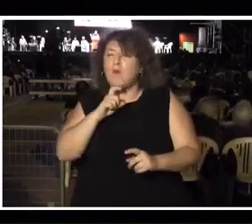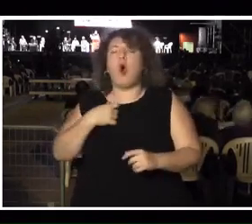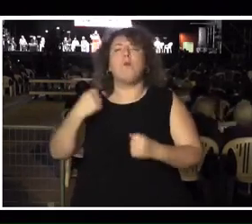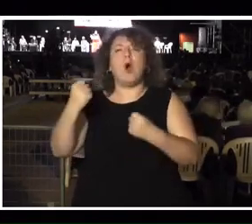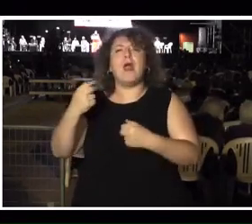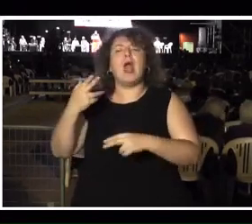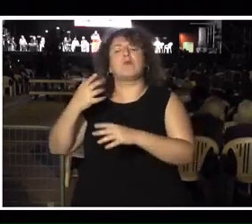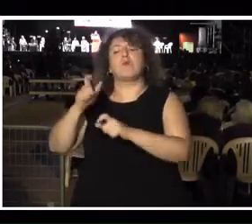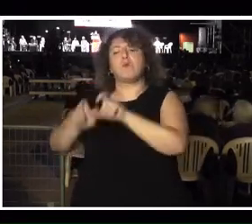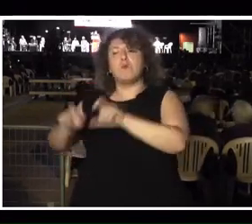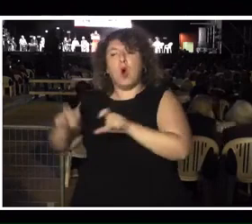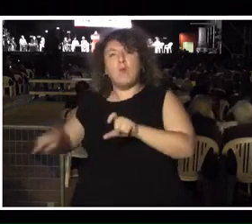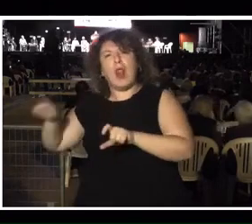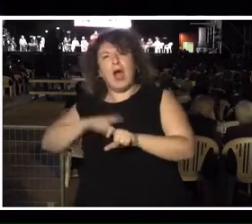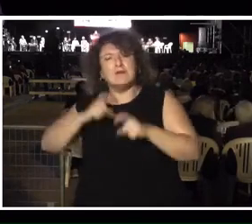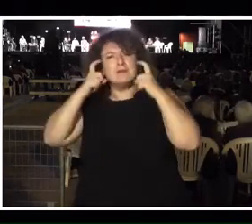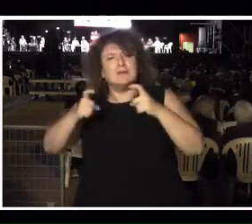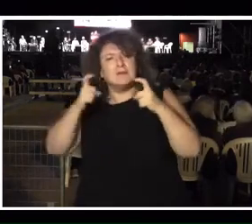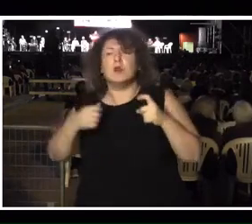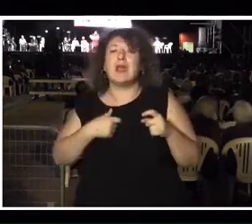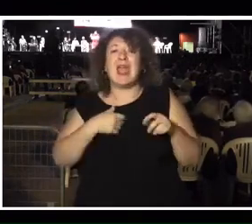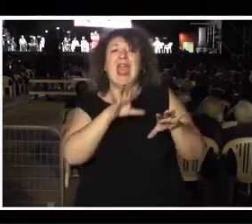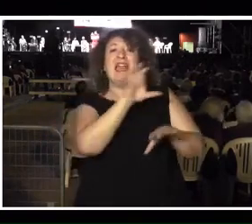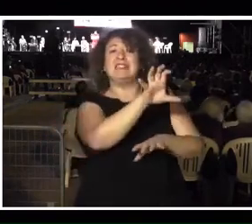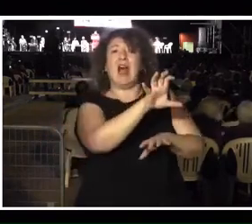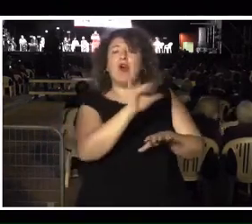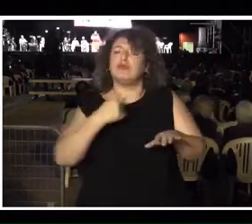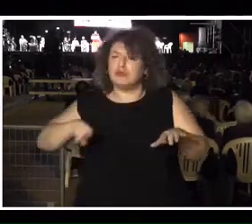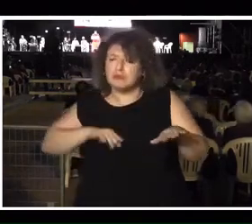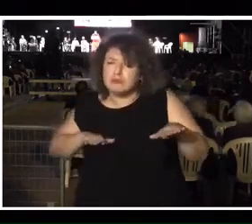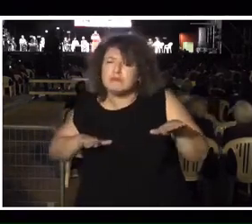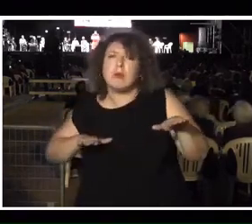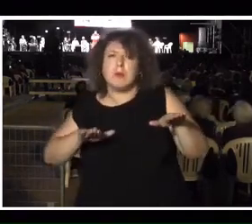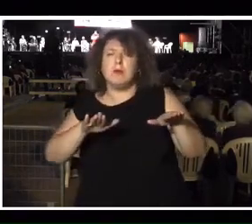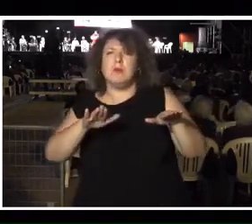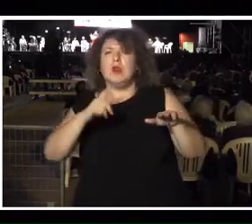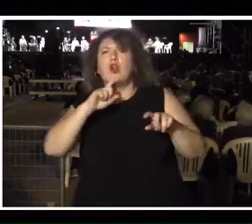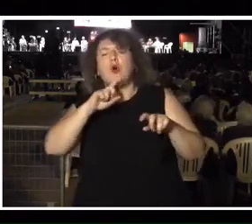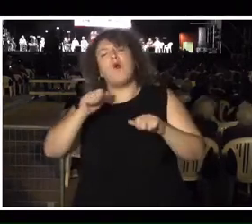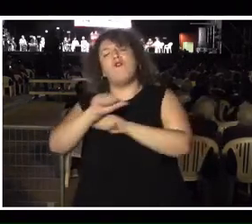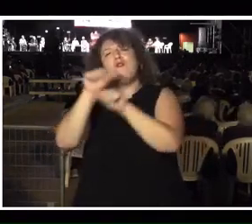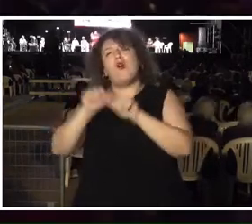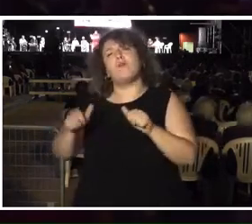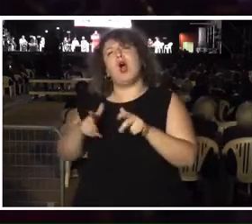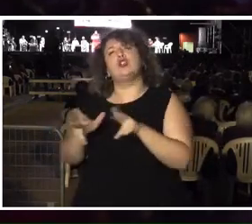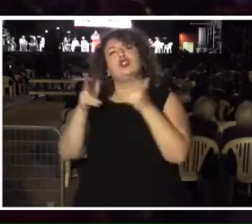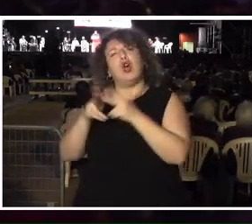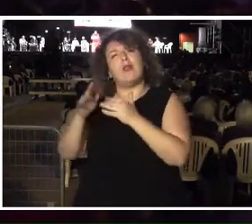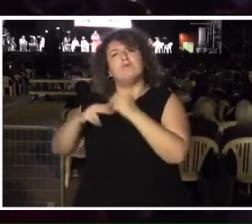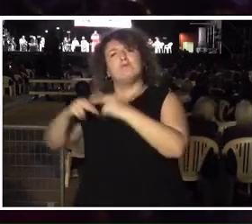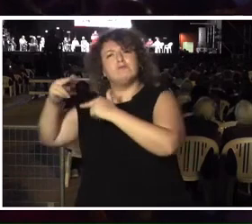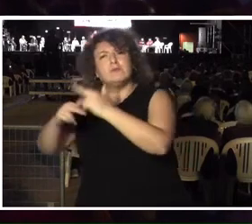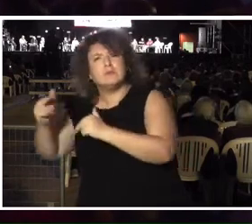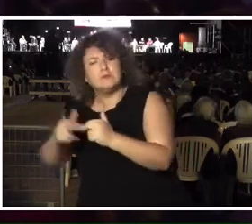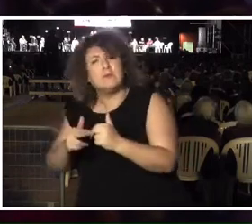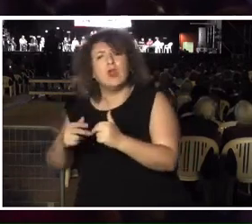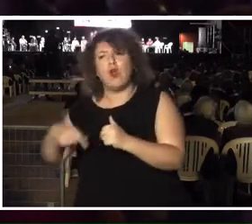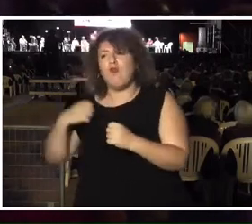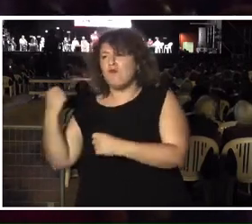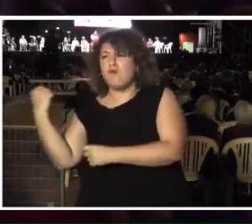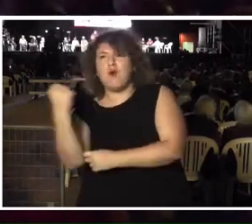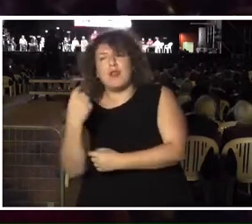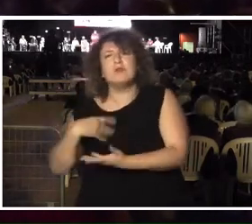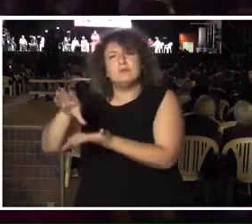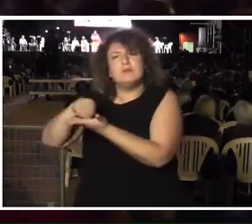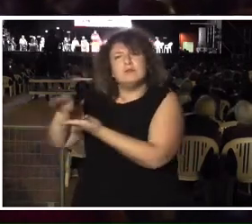de la apuesta por erigir Estado paralelo, una alternativa económica y social sobre la que articular un proceso de acumulación de fuerzas con